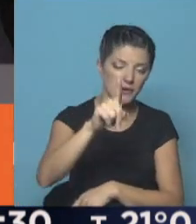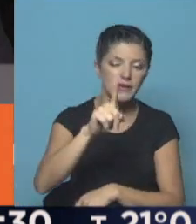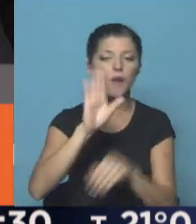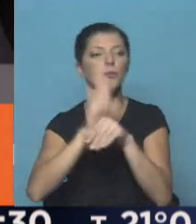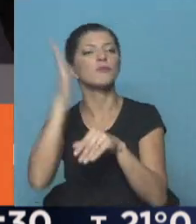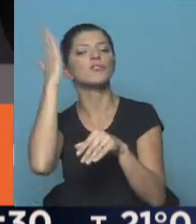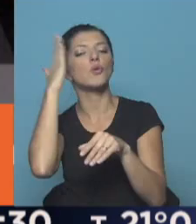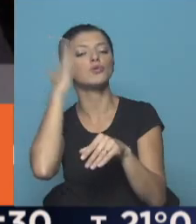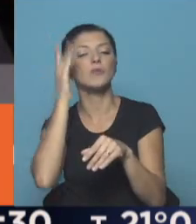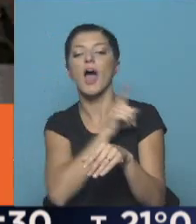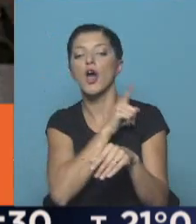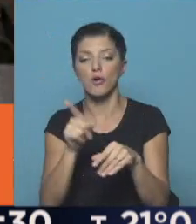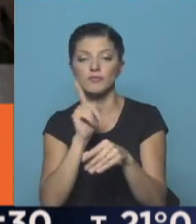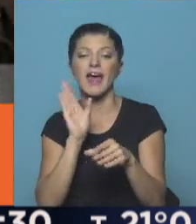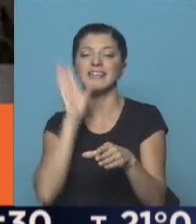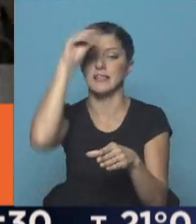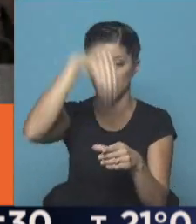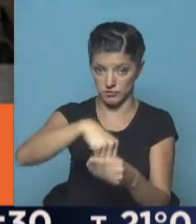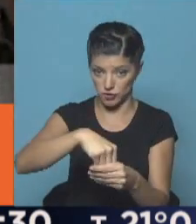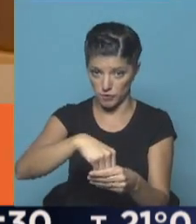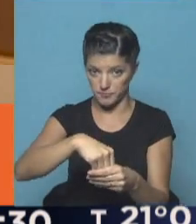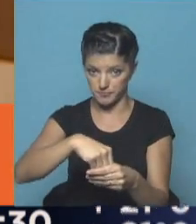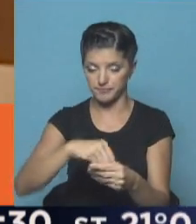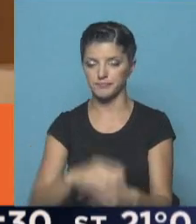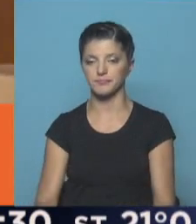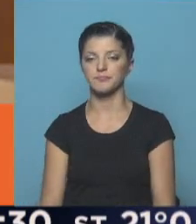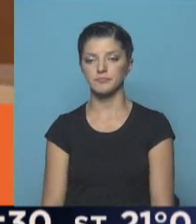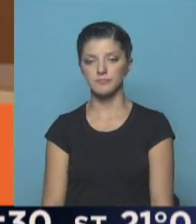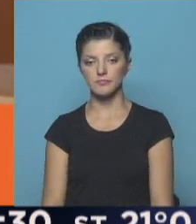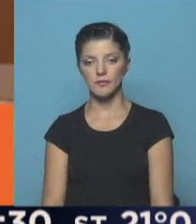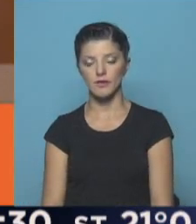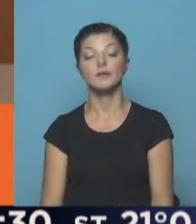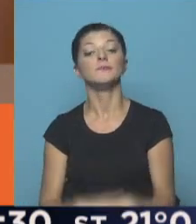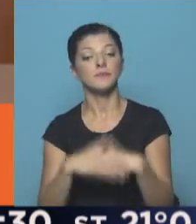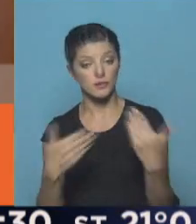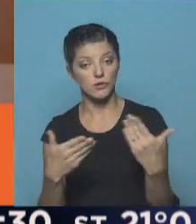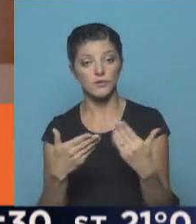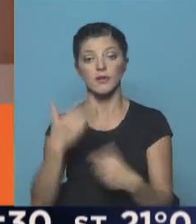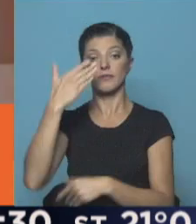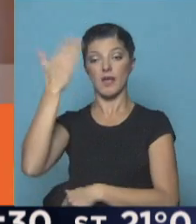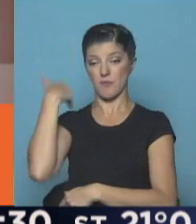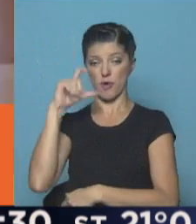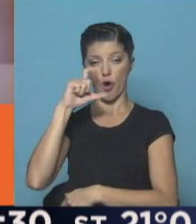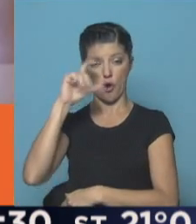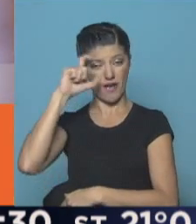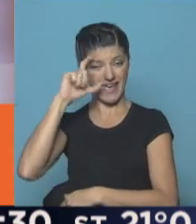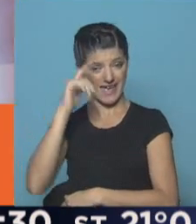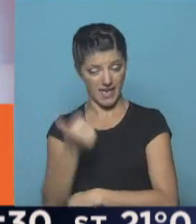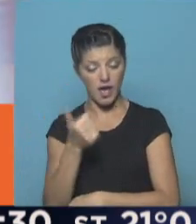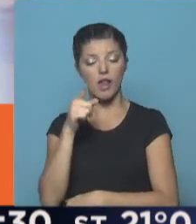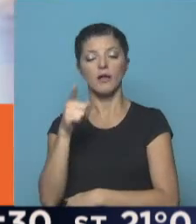cultura anti-intervencionismo. Entonces, en el voto más reciente en OEA, la mayoría de los